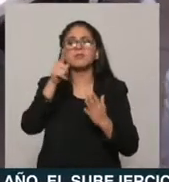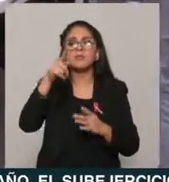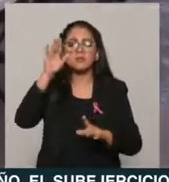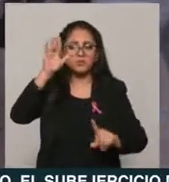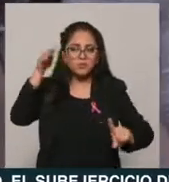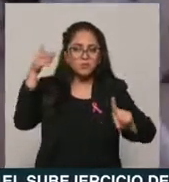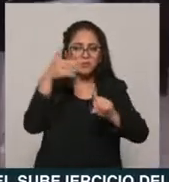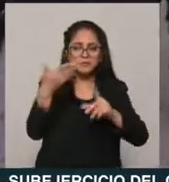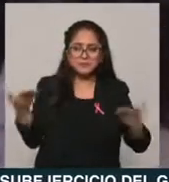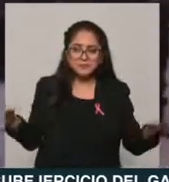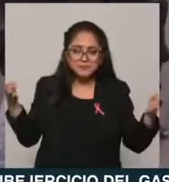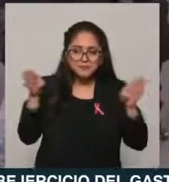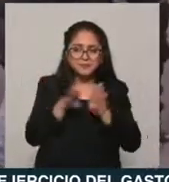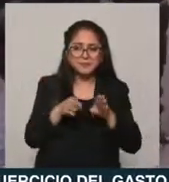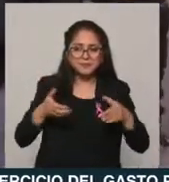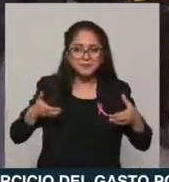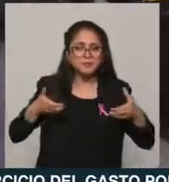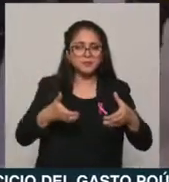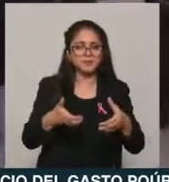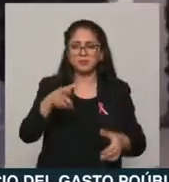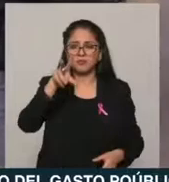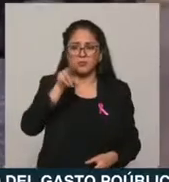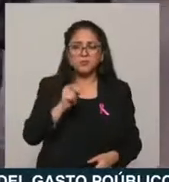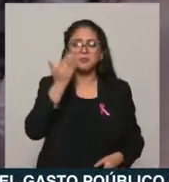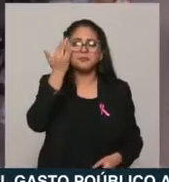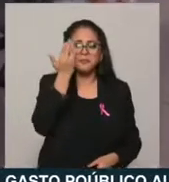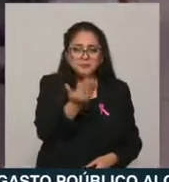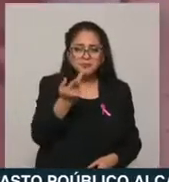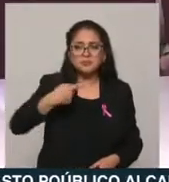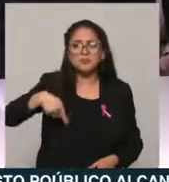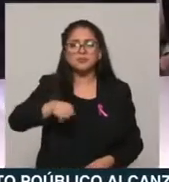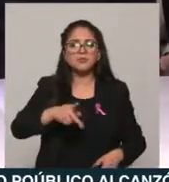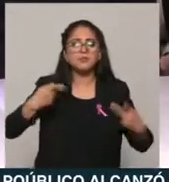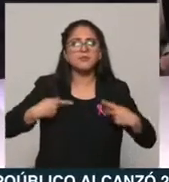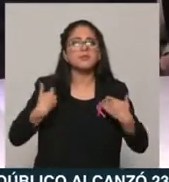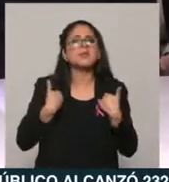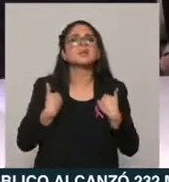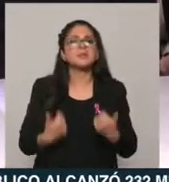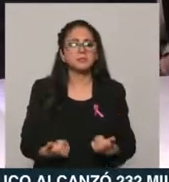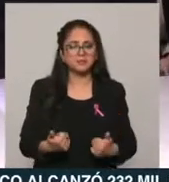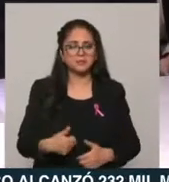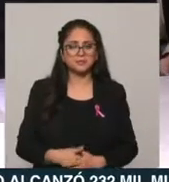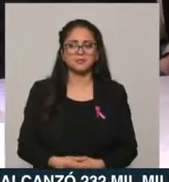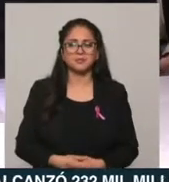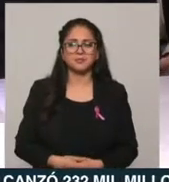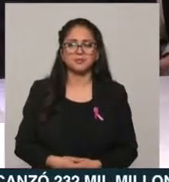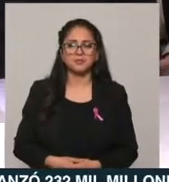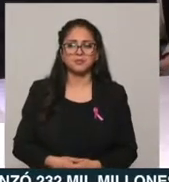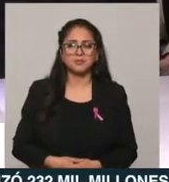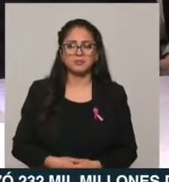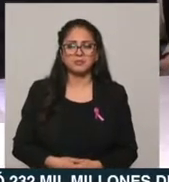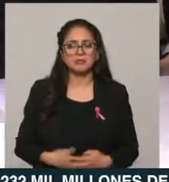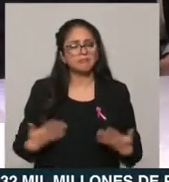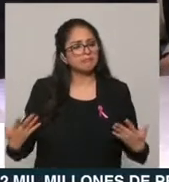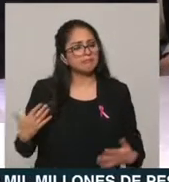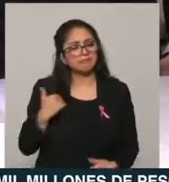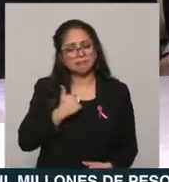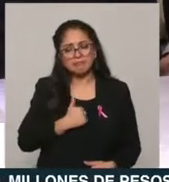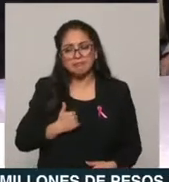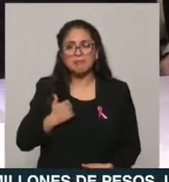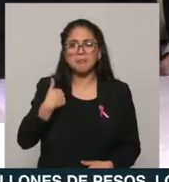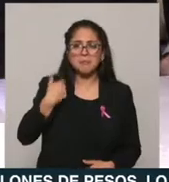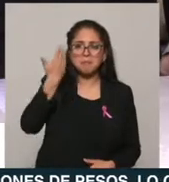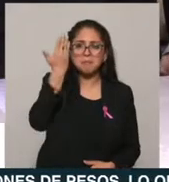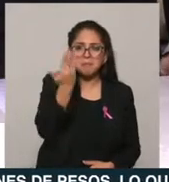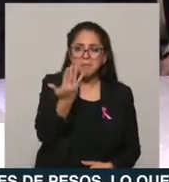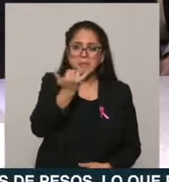cerrar vialidades y pidió comprensión a la ciudadanía. Lamentamos y queremos disculparnos ante la